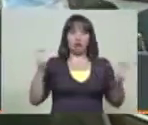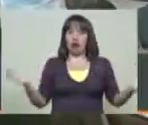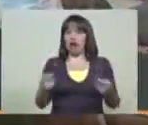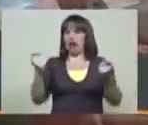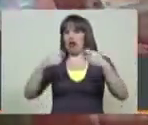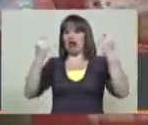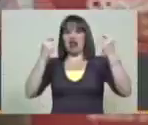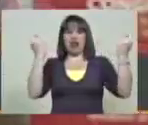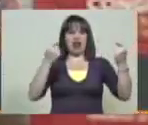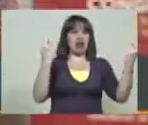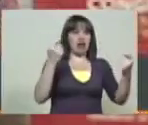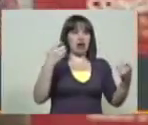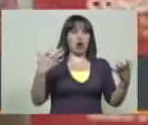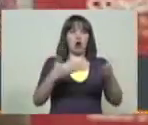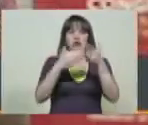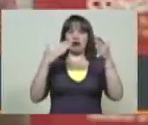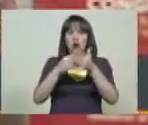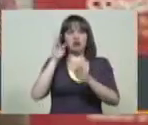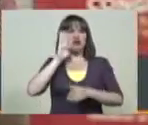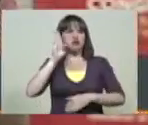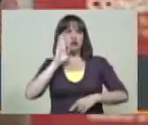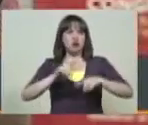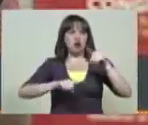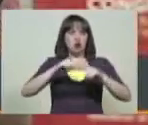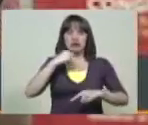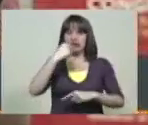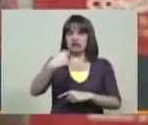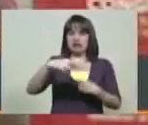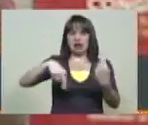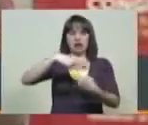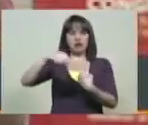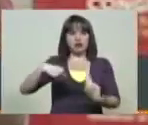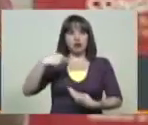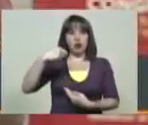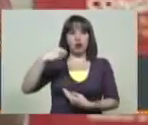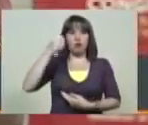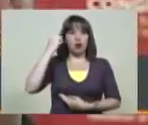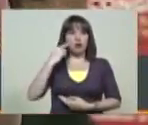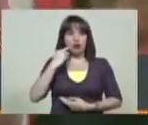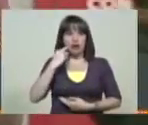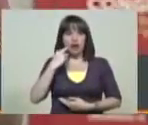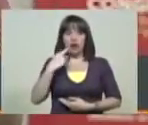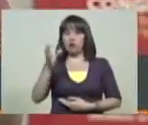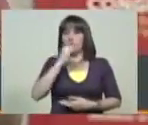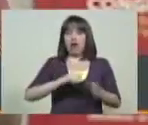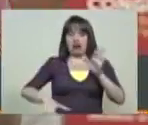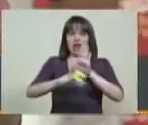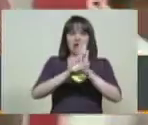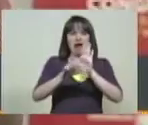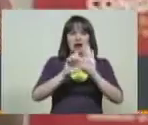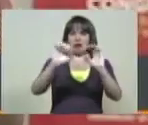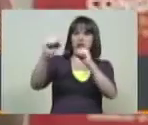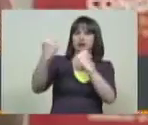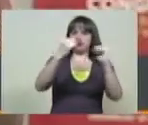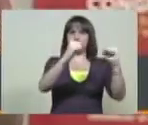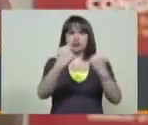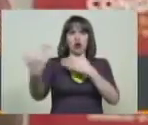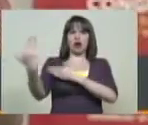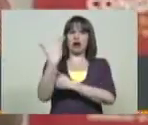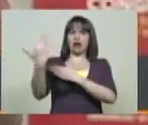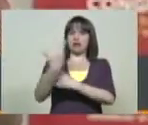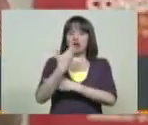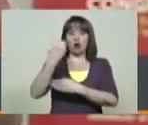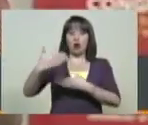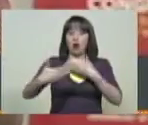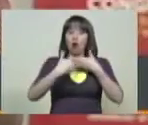contra la revolución bolivariana las injustas e ilegales sanciones del imperialismo norteamericano contra